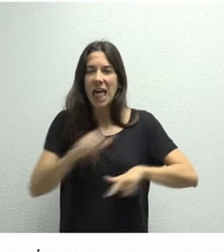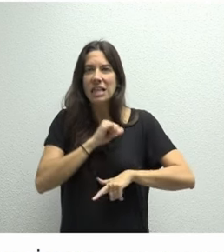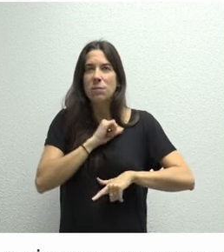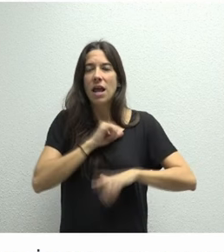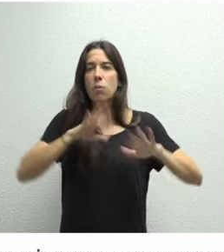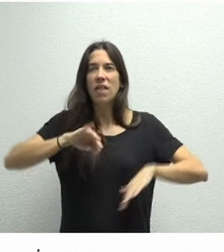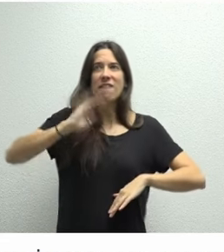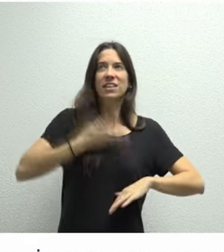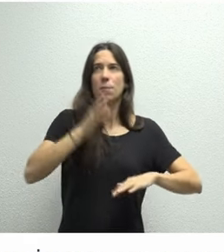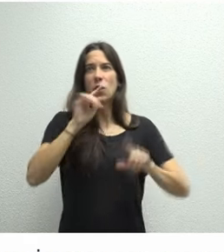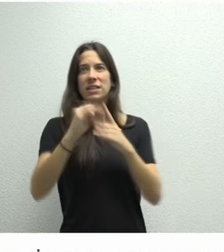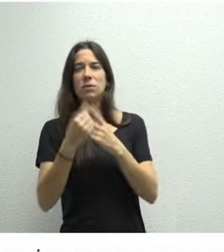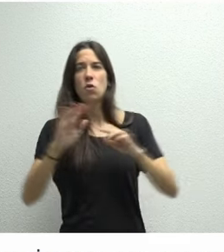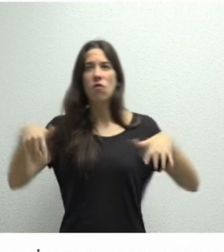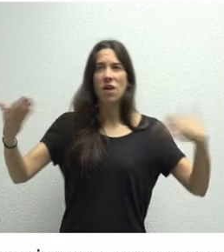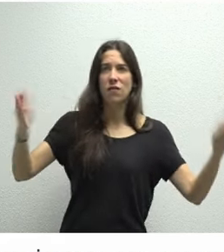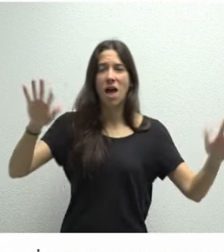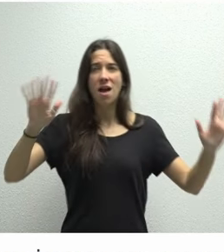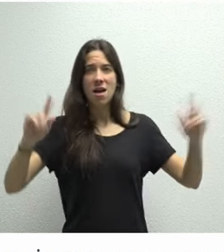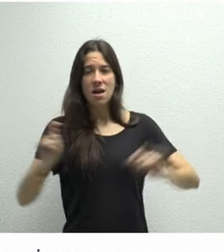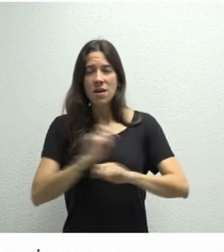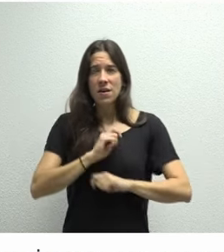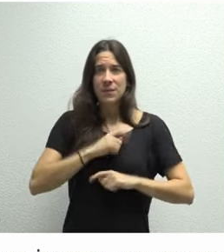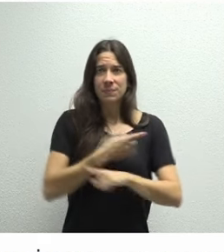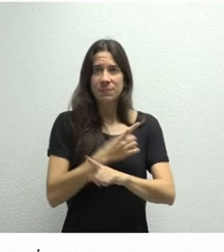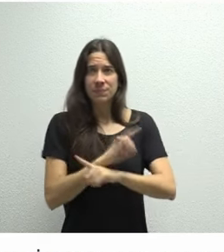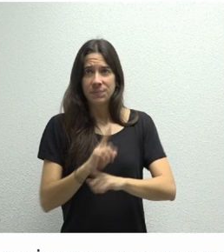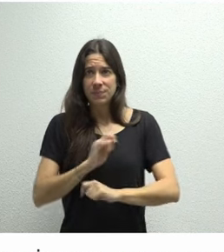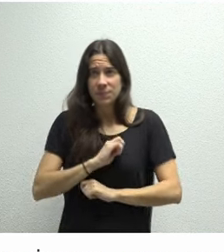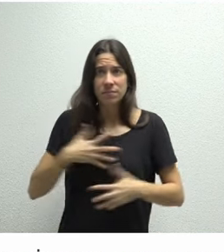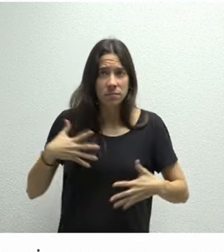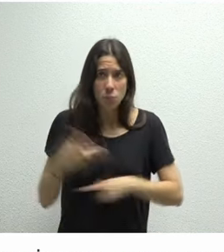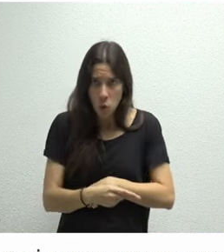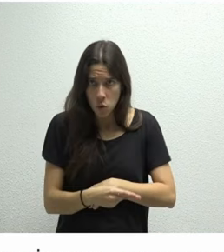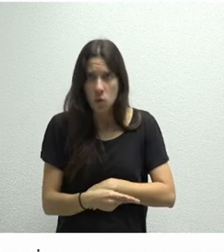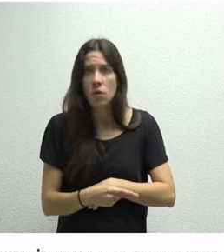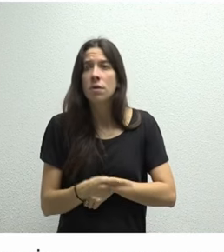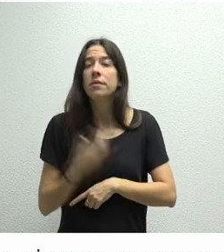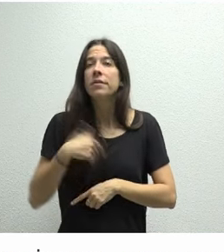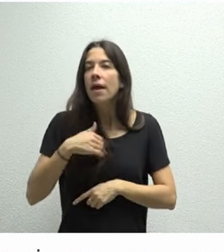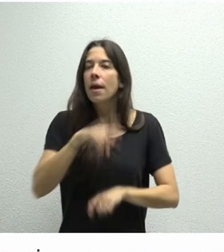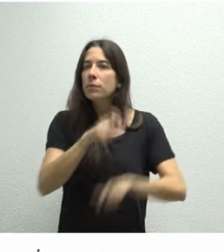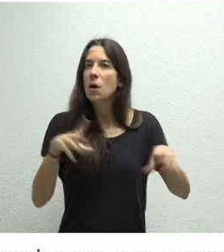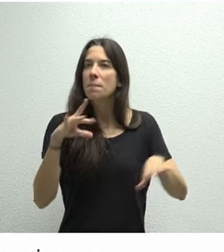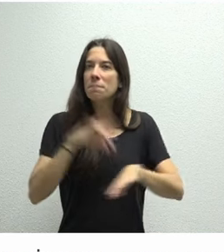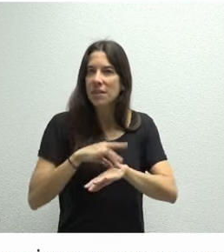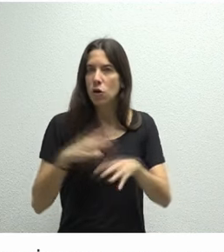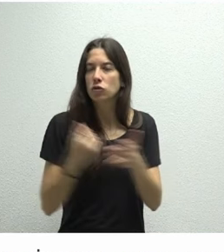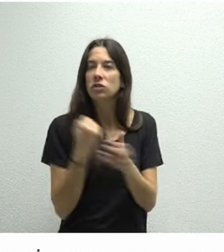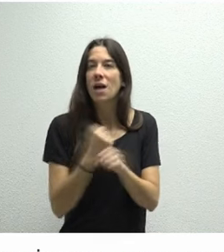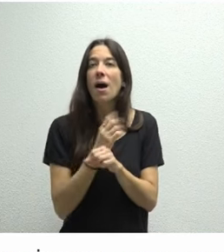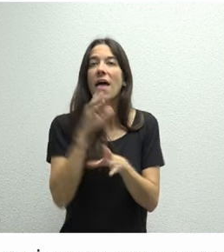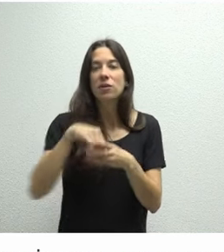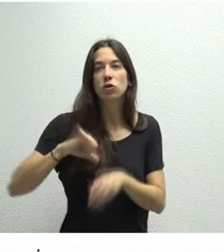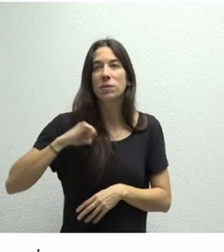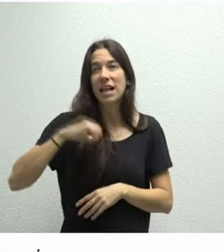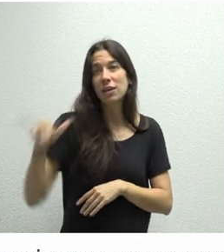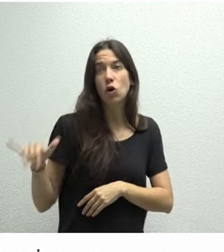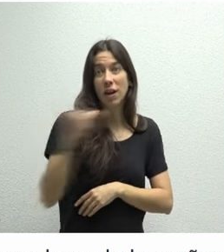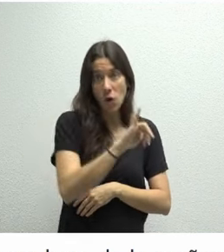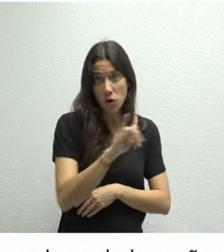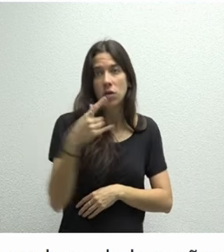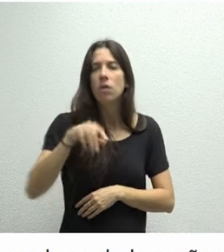agitar o que le pueda poner nervioso y en esto ya todos tenemos todos los médicos que trabajamos en el hospital de torrejón tenemos la